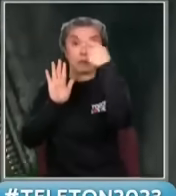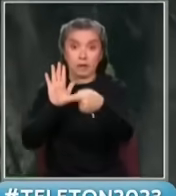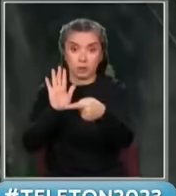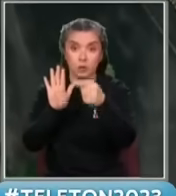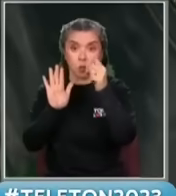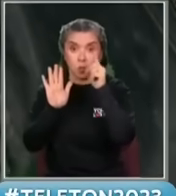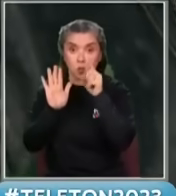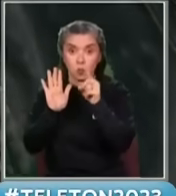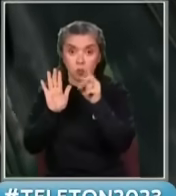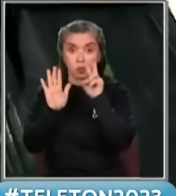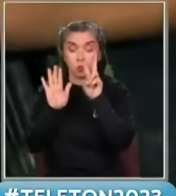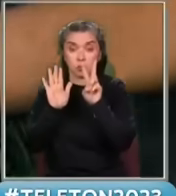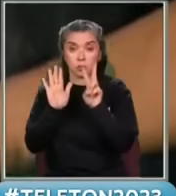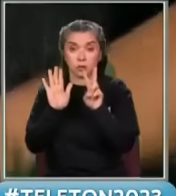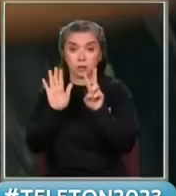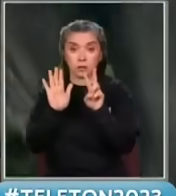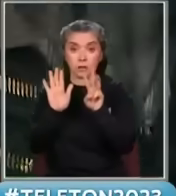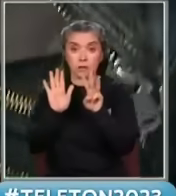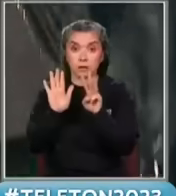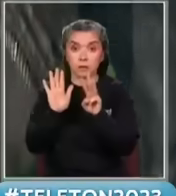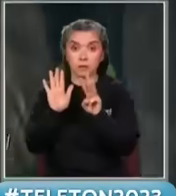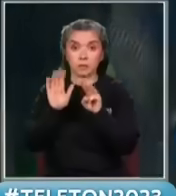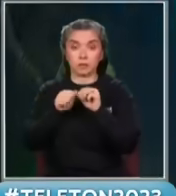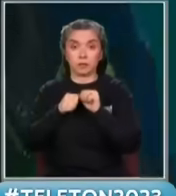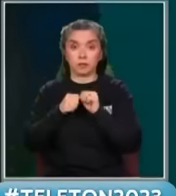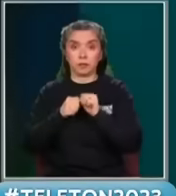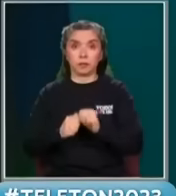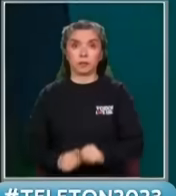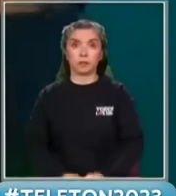1, 2 y 3.